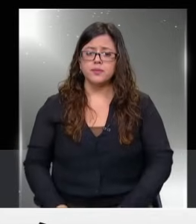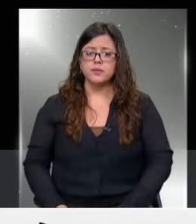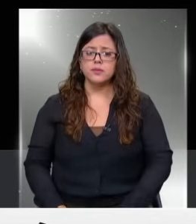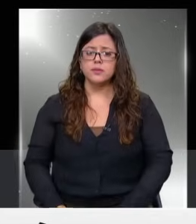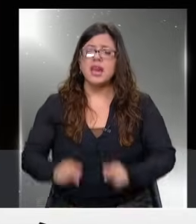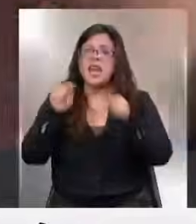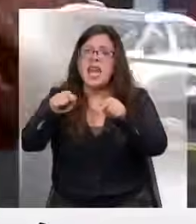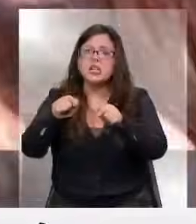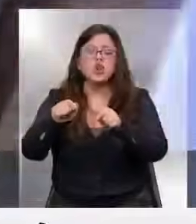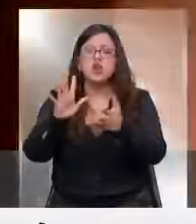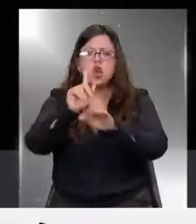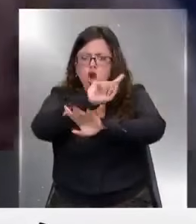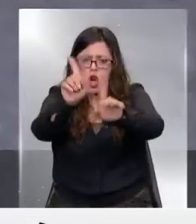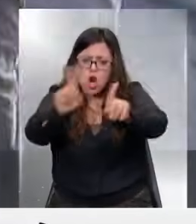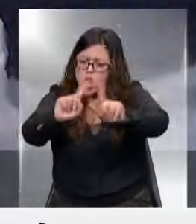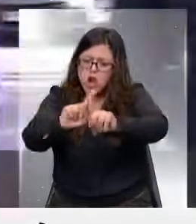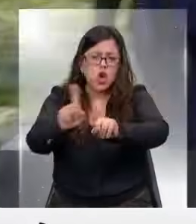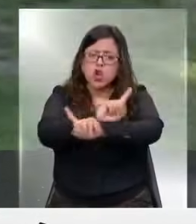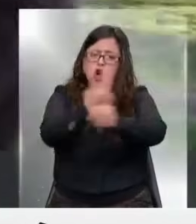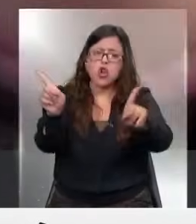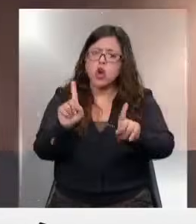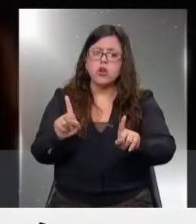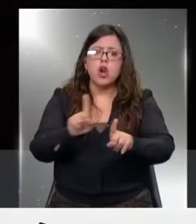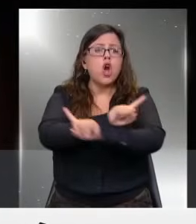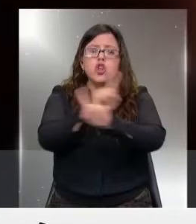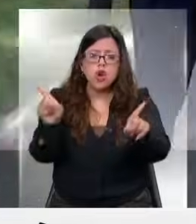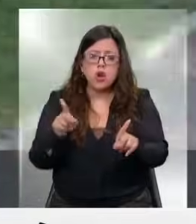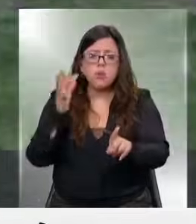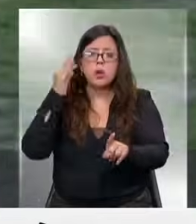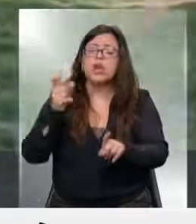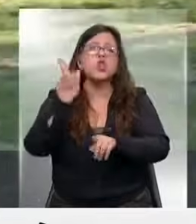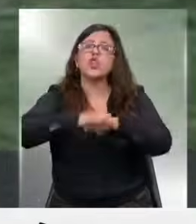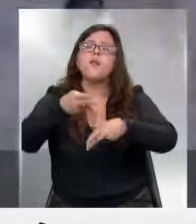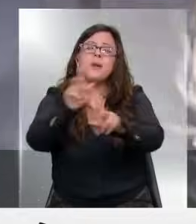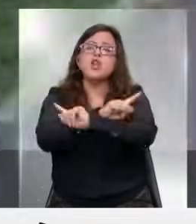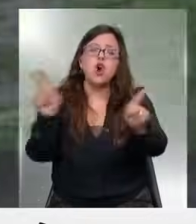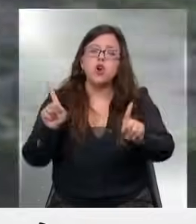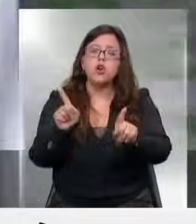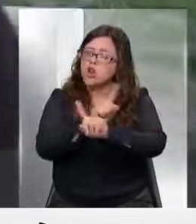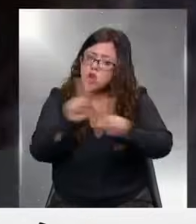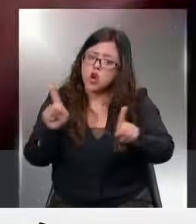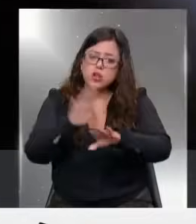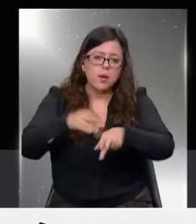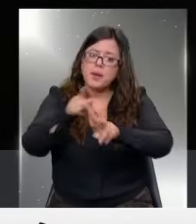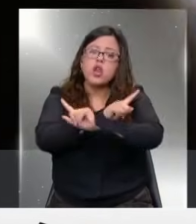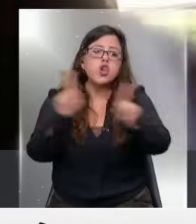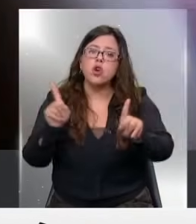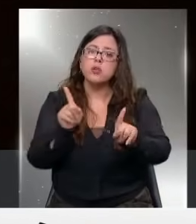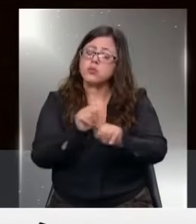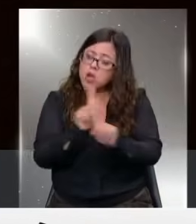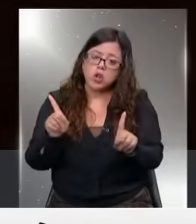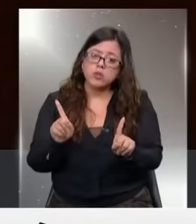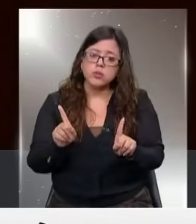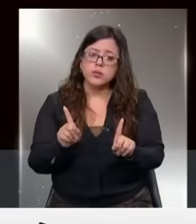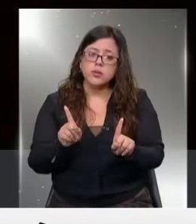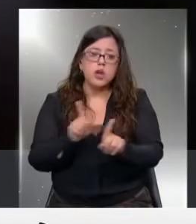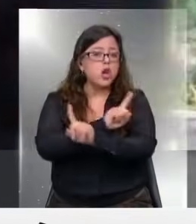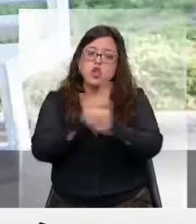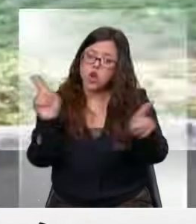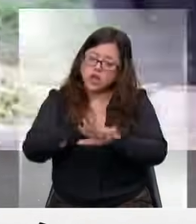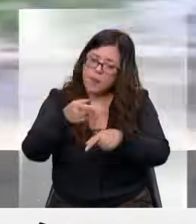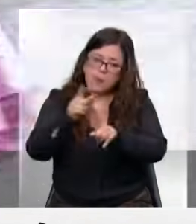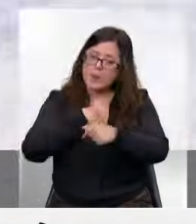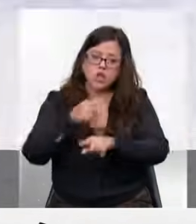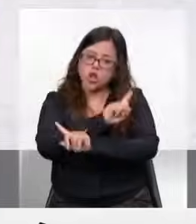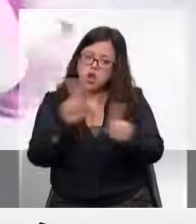Eso es súper invasivo, ¿no? ¿Sí, no? No, no, no te voy a dejar, no te voy a dejar. No te voy a dejar. No te voy a